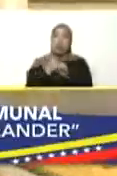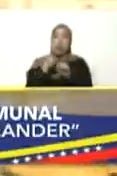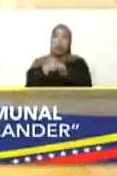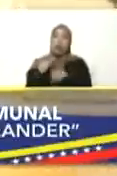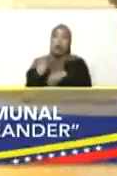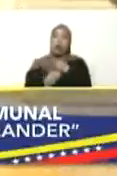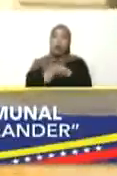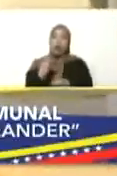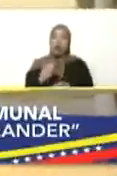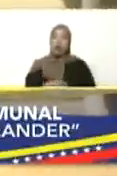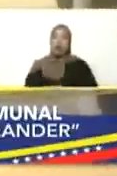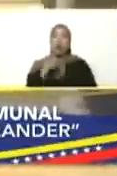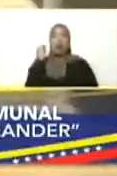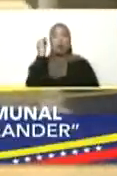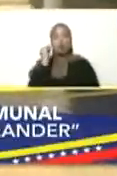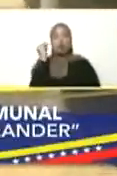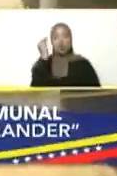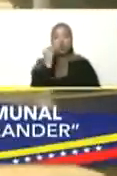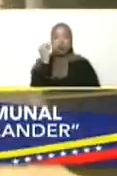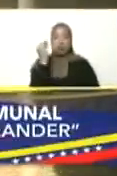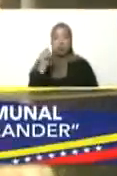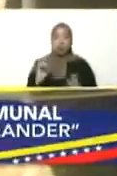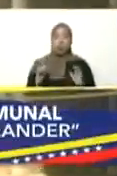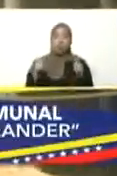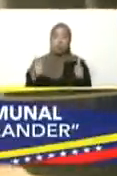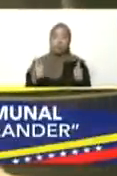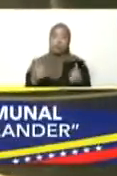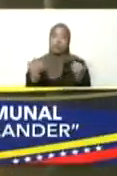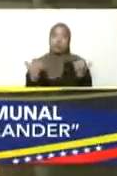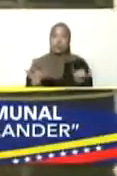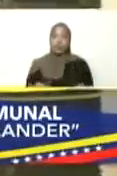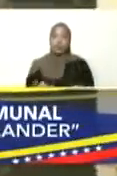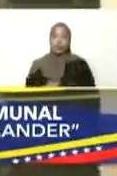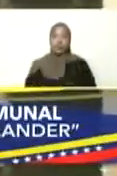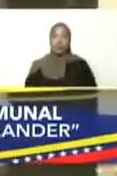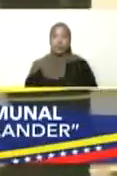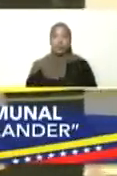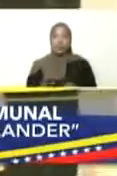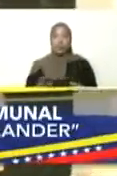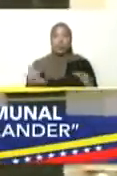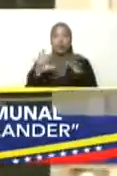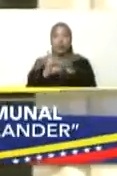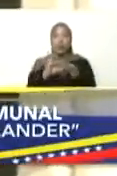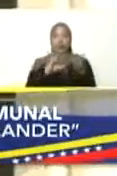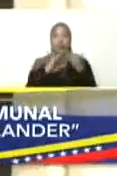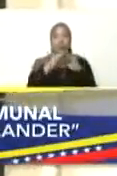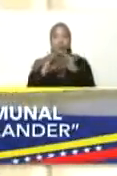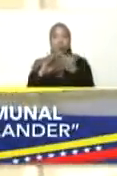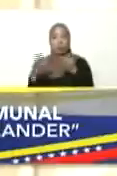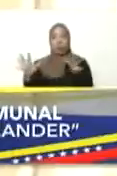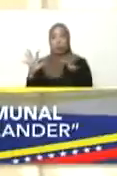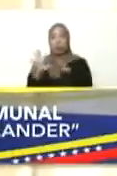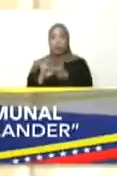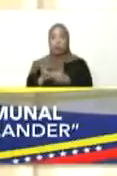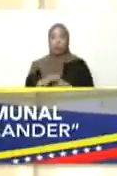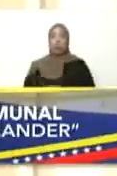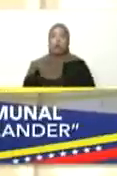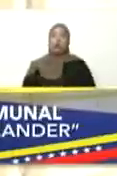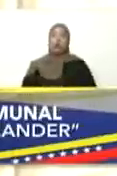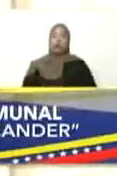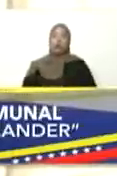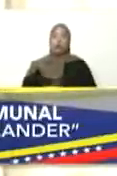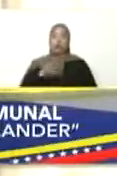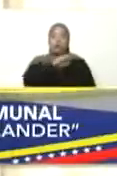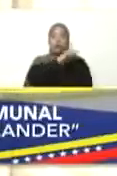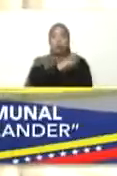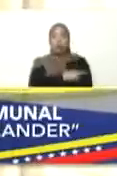estamos haciendo pensamos reimpulsar, pensamos que ahora en la unión de los comuneros, en la unión del gobierno,